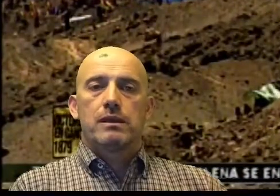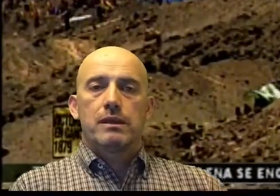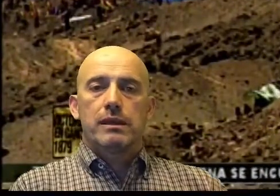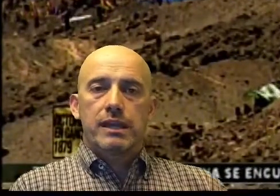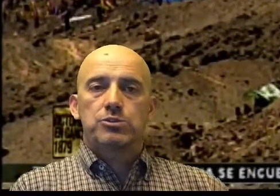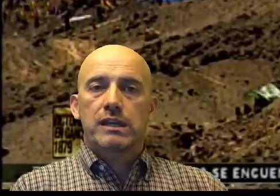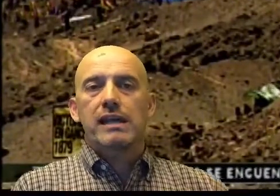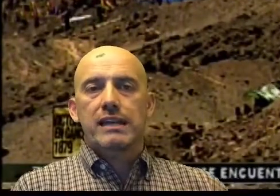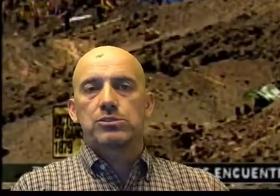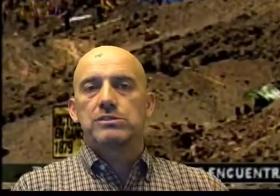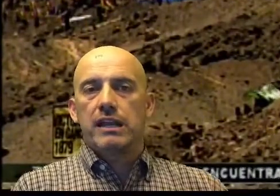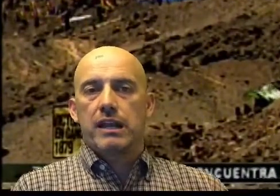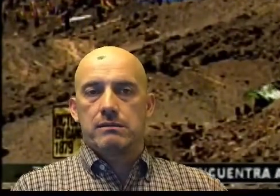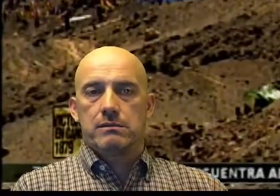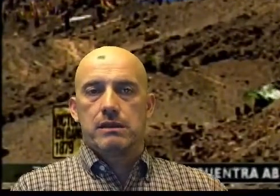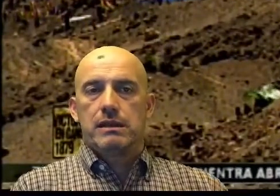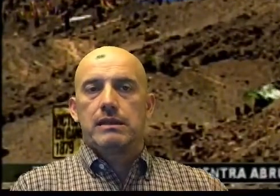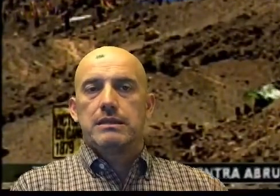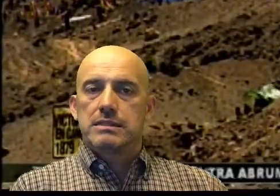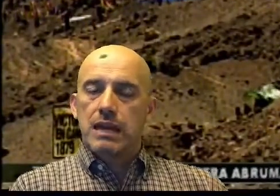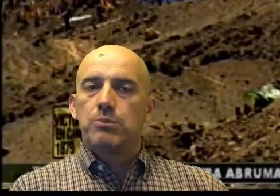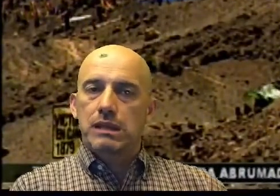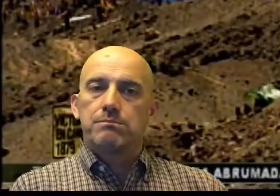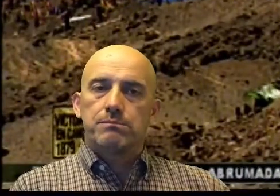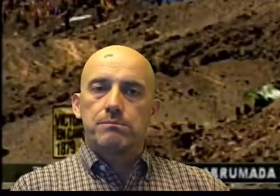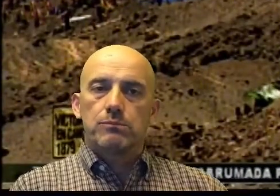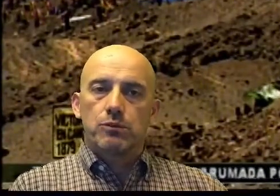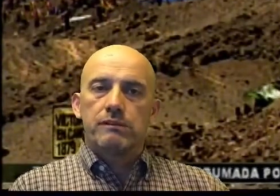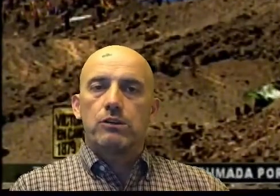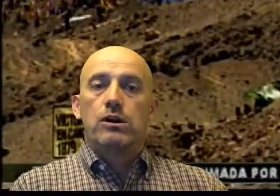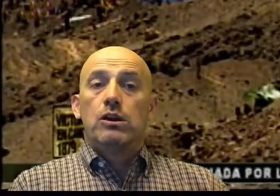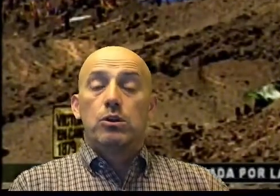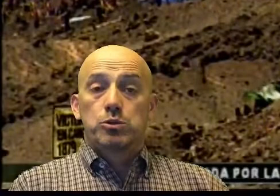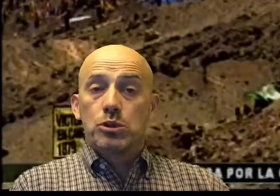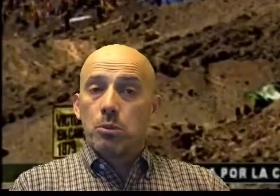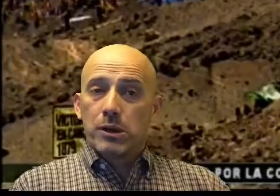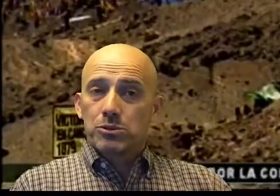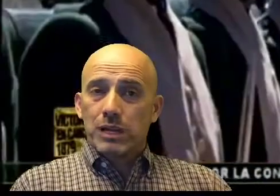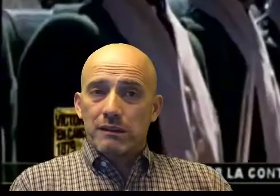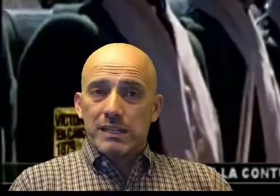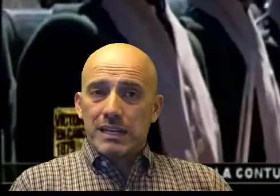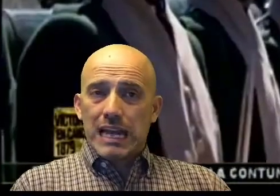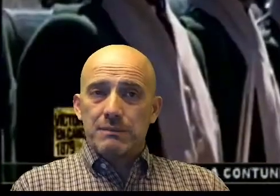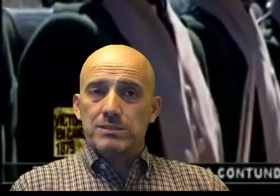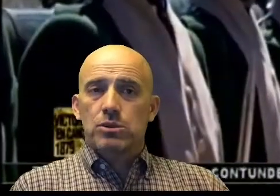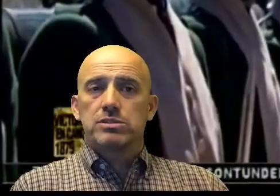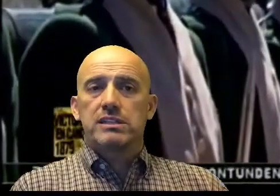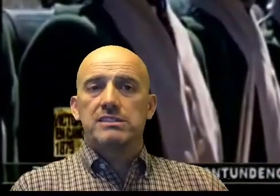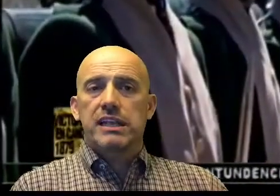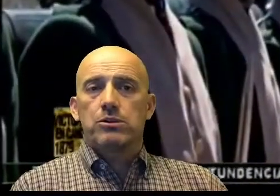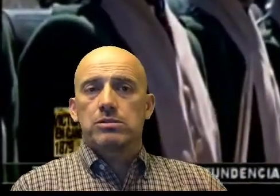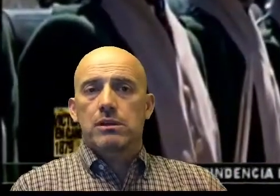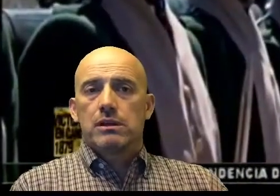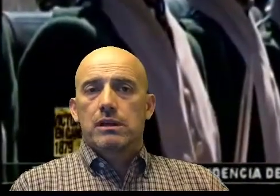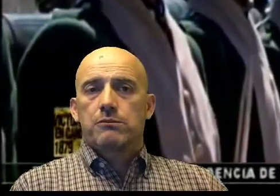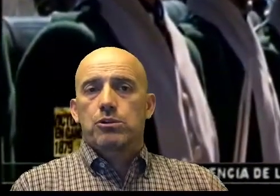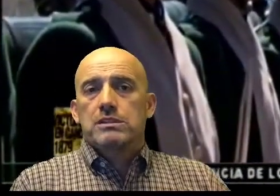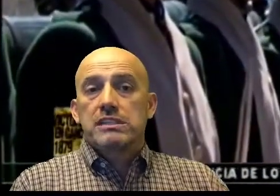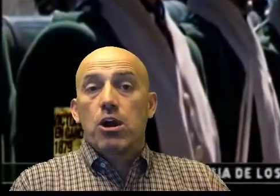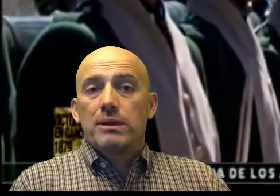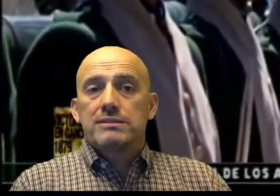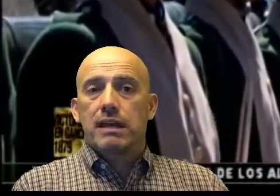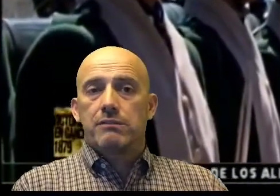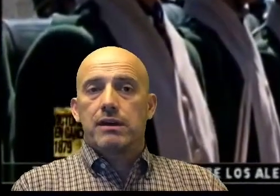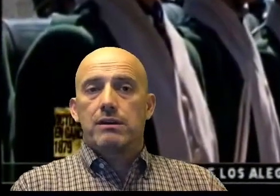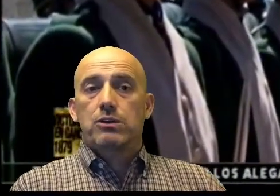y eso queda reacción chilena ya y mueren no son ya no los únicos muertos en la batalla de calama son los 7 chilenos que fueron